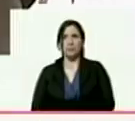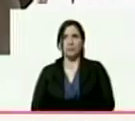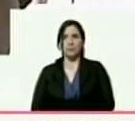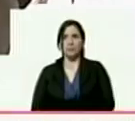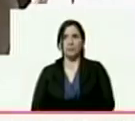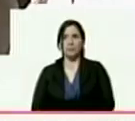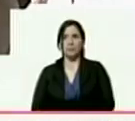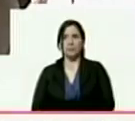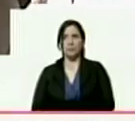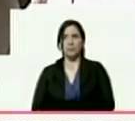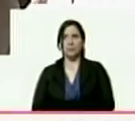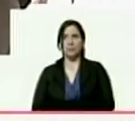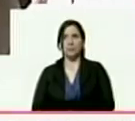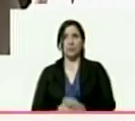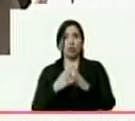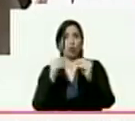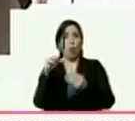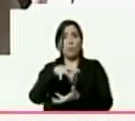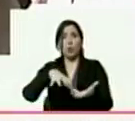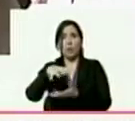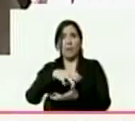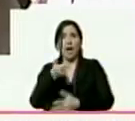Que resuelve los problemas que hay en Guatemala.